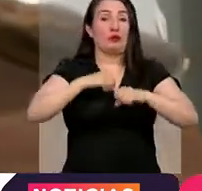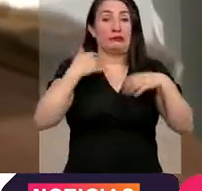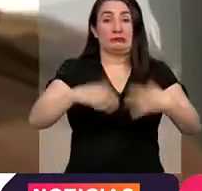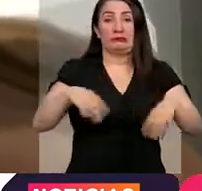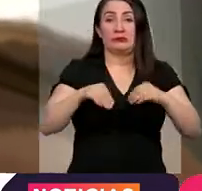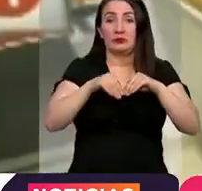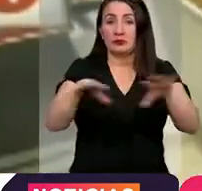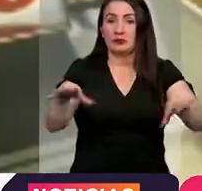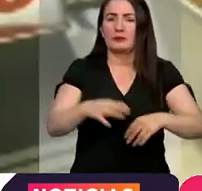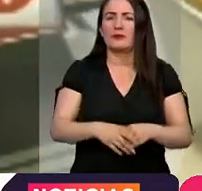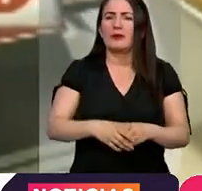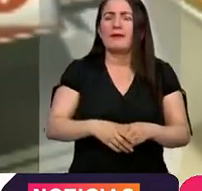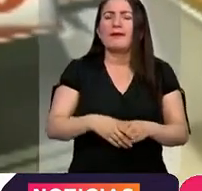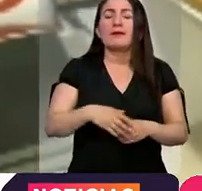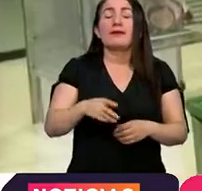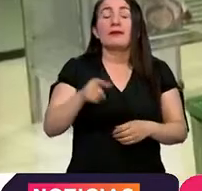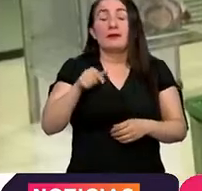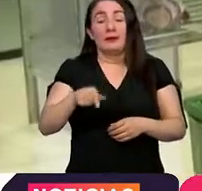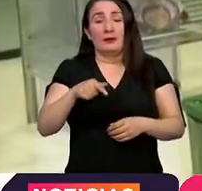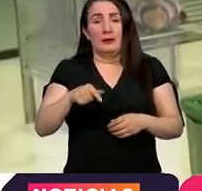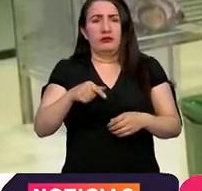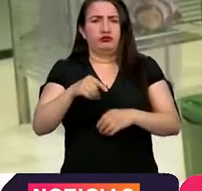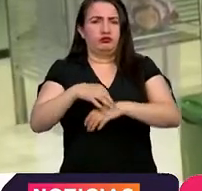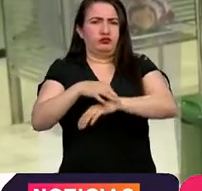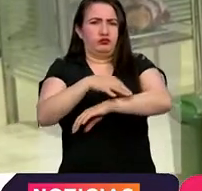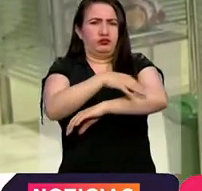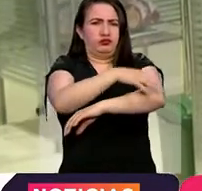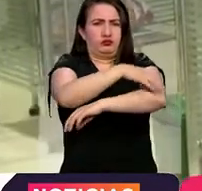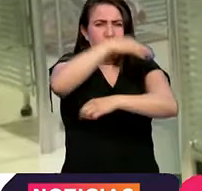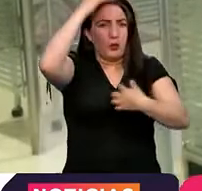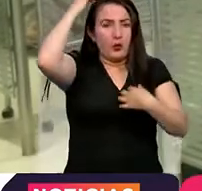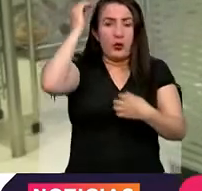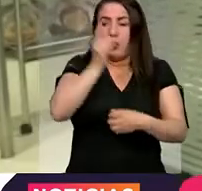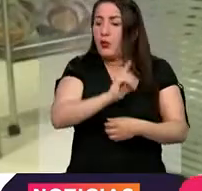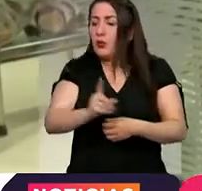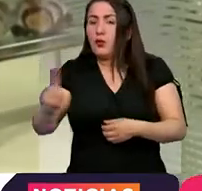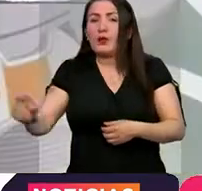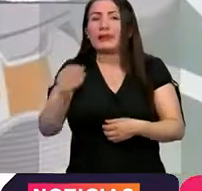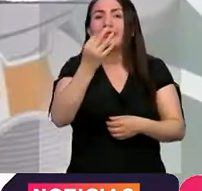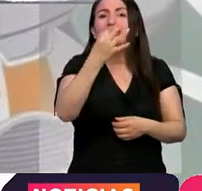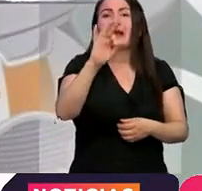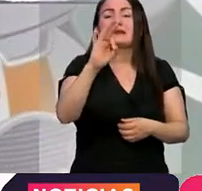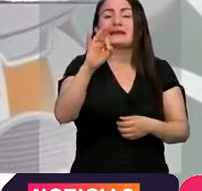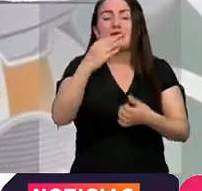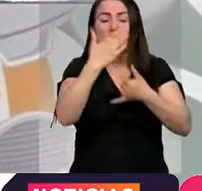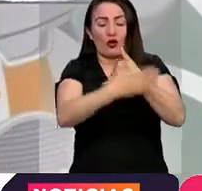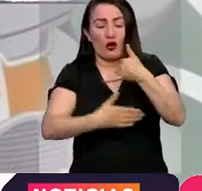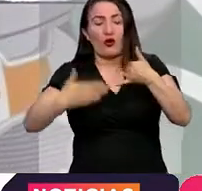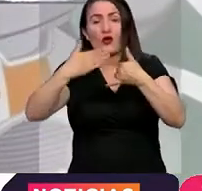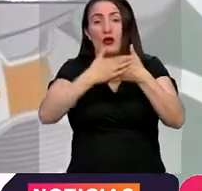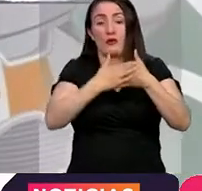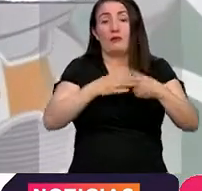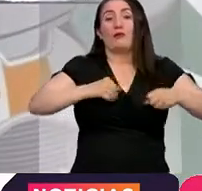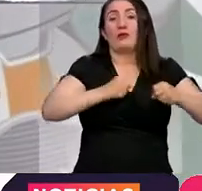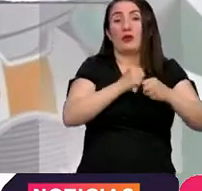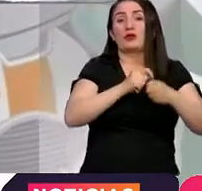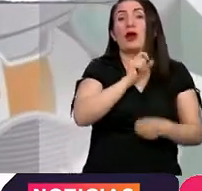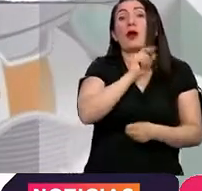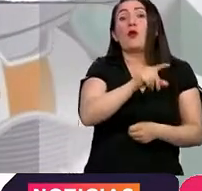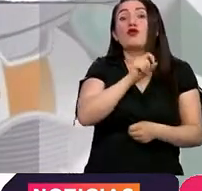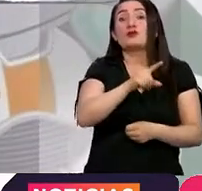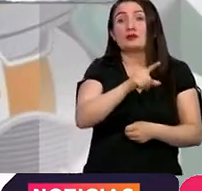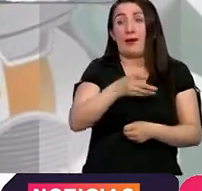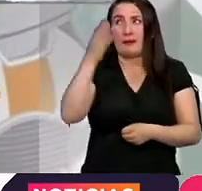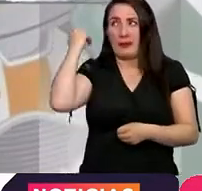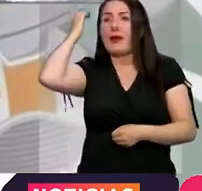La cifra de contagios registrados por la viruela del mono en Bogotá ya es de 11 para un total de 13 en el país. Lo detectamos nuevamente acá, pero el diagnóstico venía